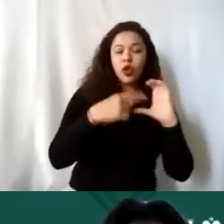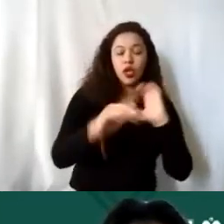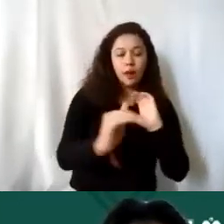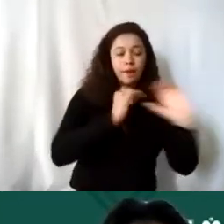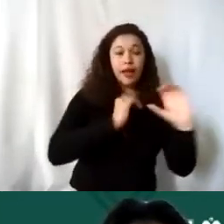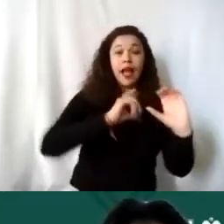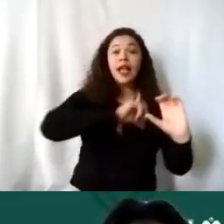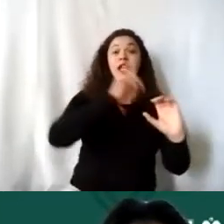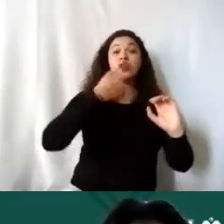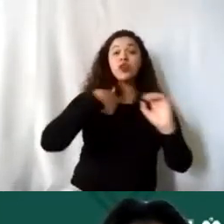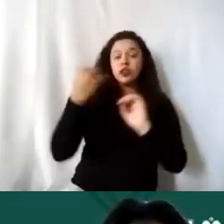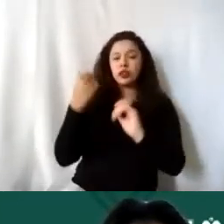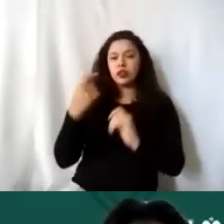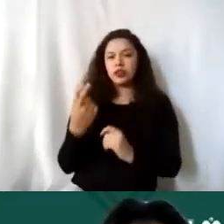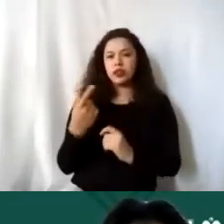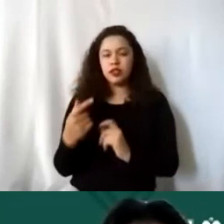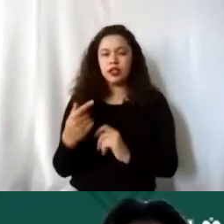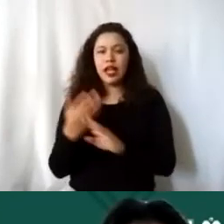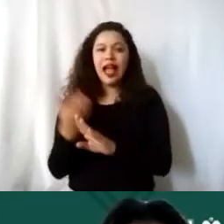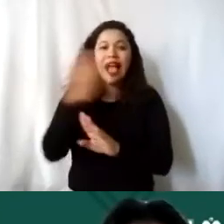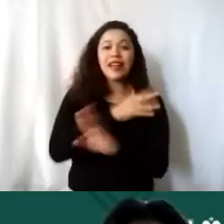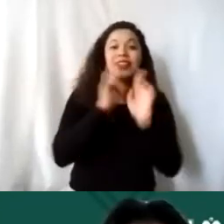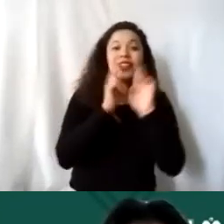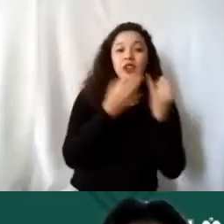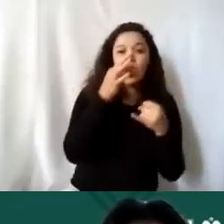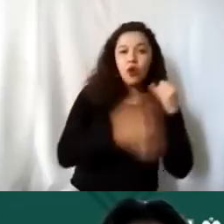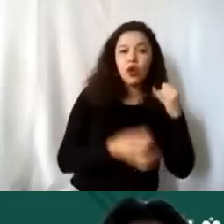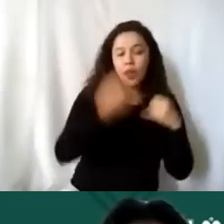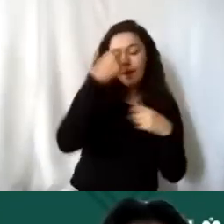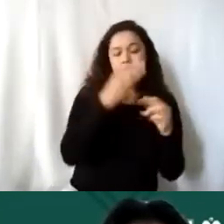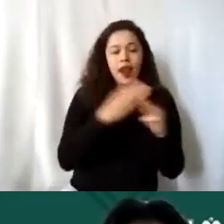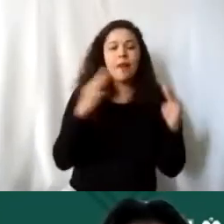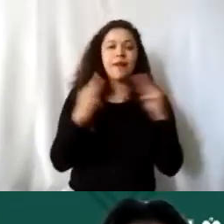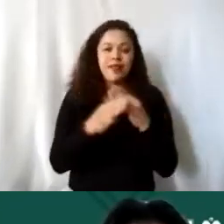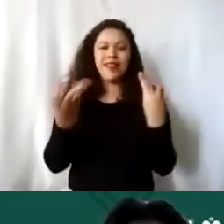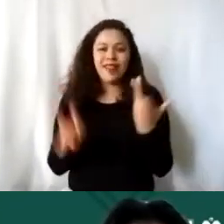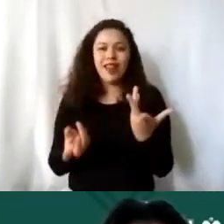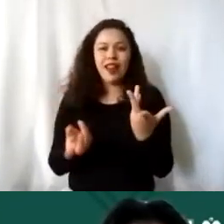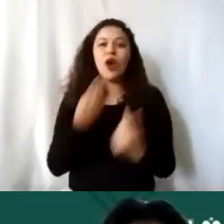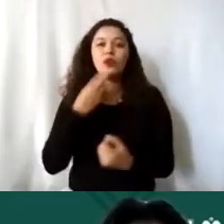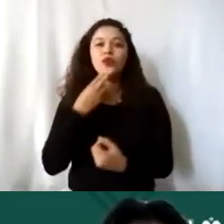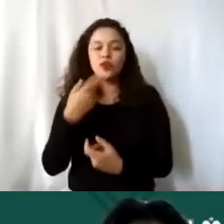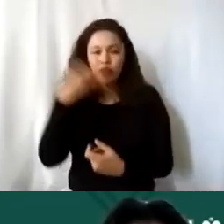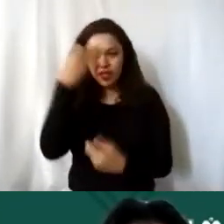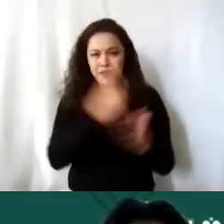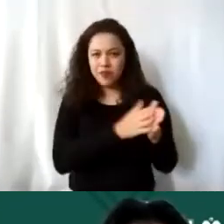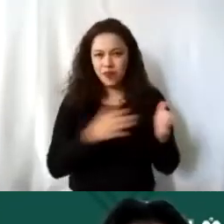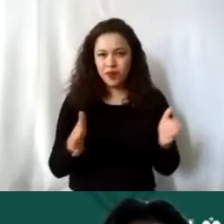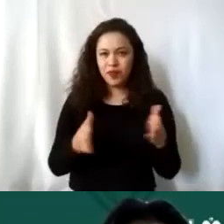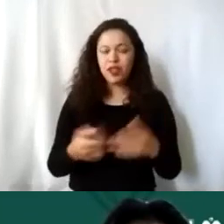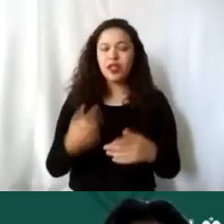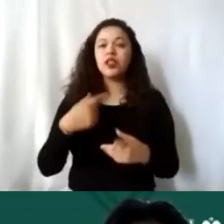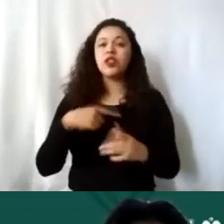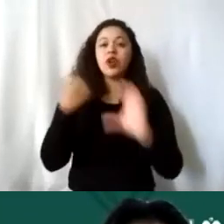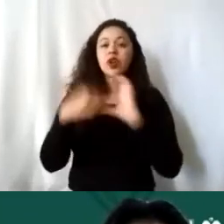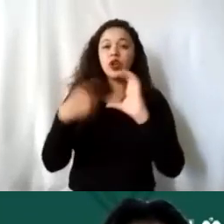maestros. Antes de la última sesión, porque para que sea material de trabajo. Perfecto. Entonces, coloco mi correo